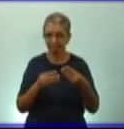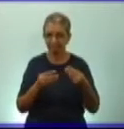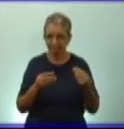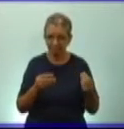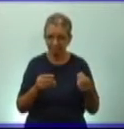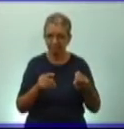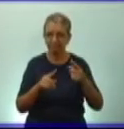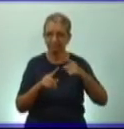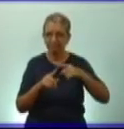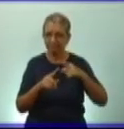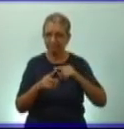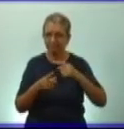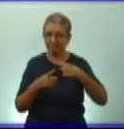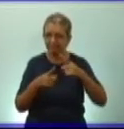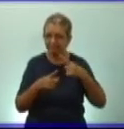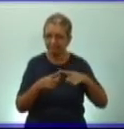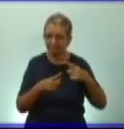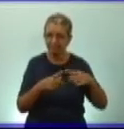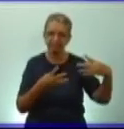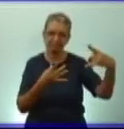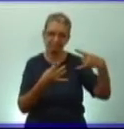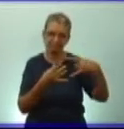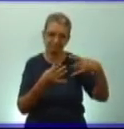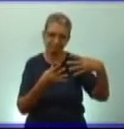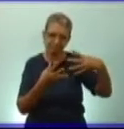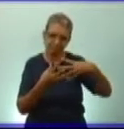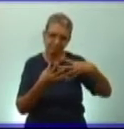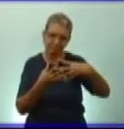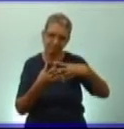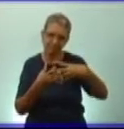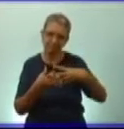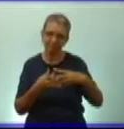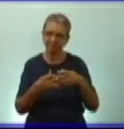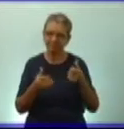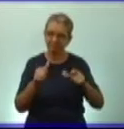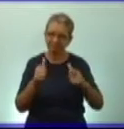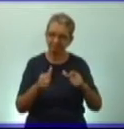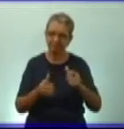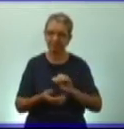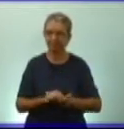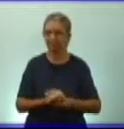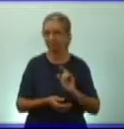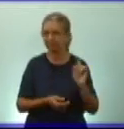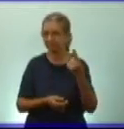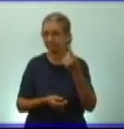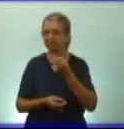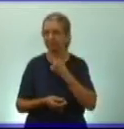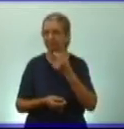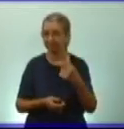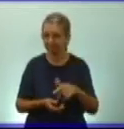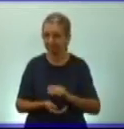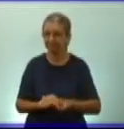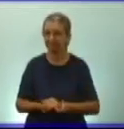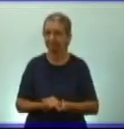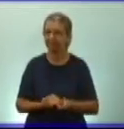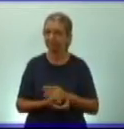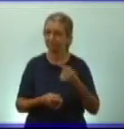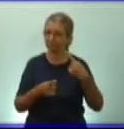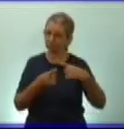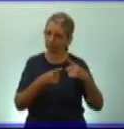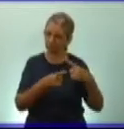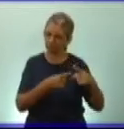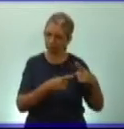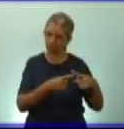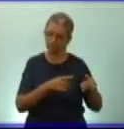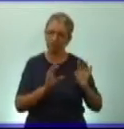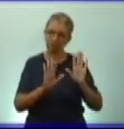que la forman y el enlace químico que presenta. Les voy a poner el primer ejemplo porque el resto de los incisos